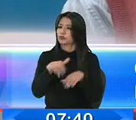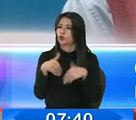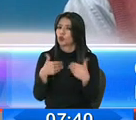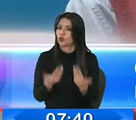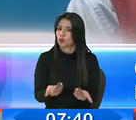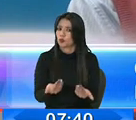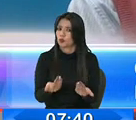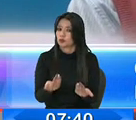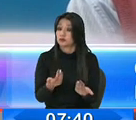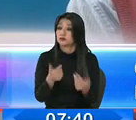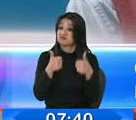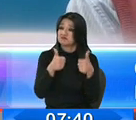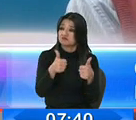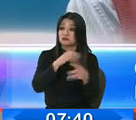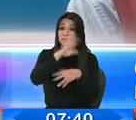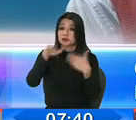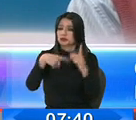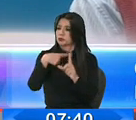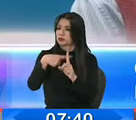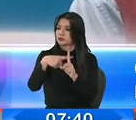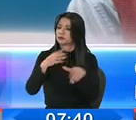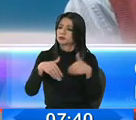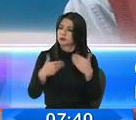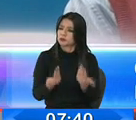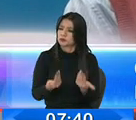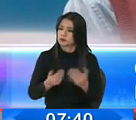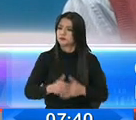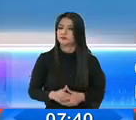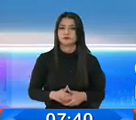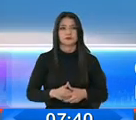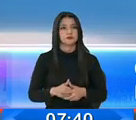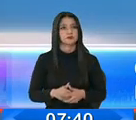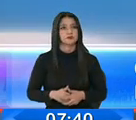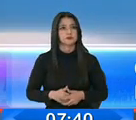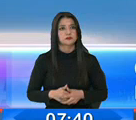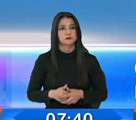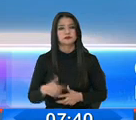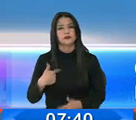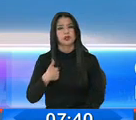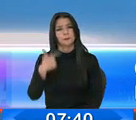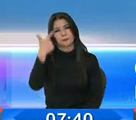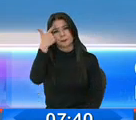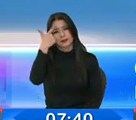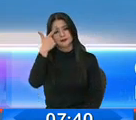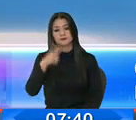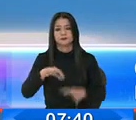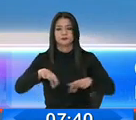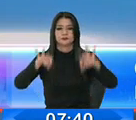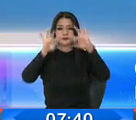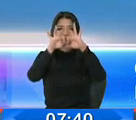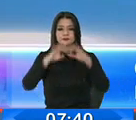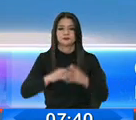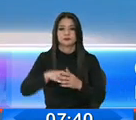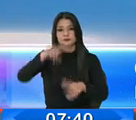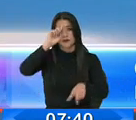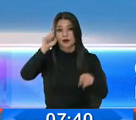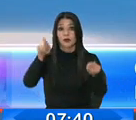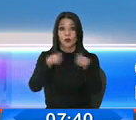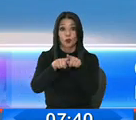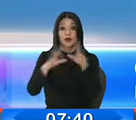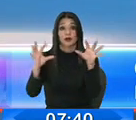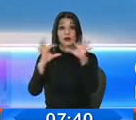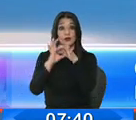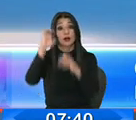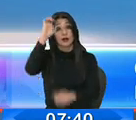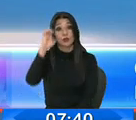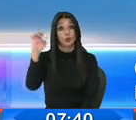esas debilidades se transformen en fortalezas? Mire, creo que hay un hito importante. Nosotros con el acuerdo con la Unión Europea hemos